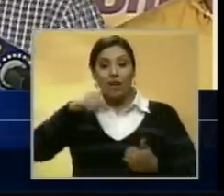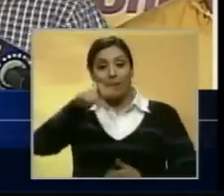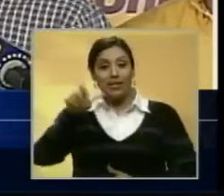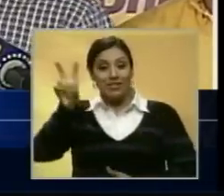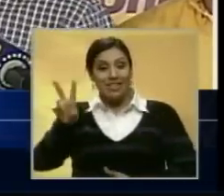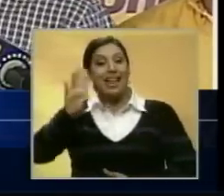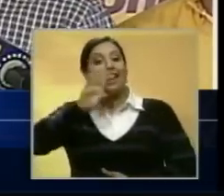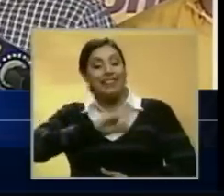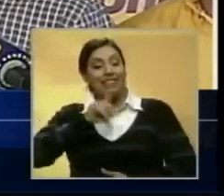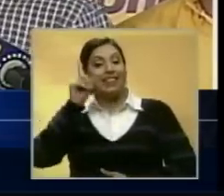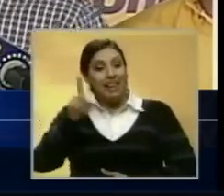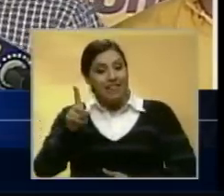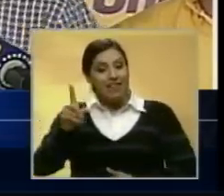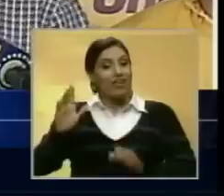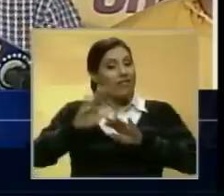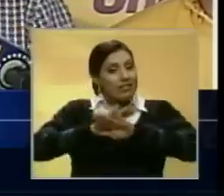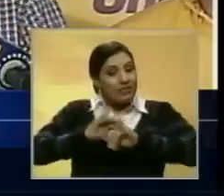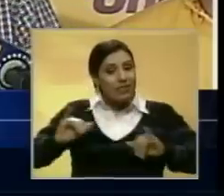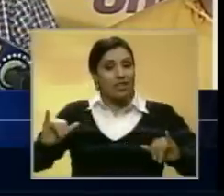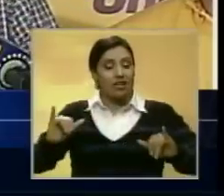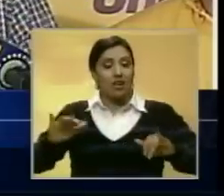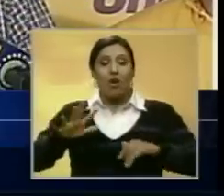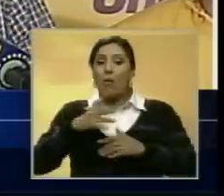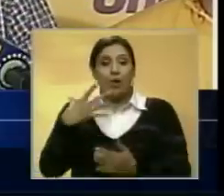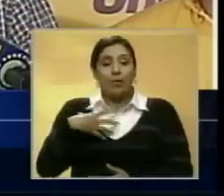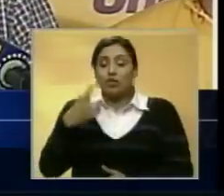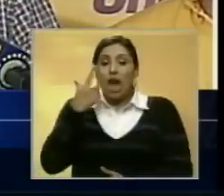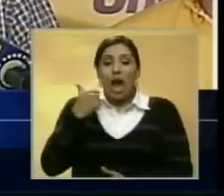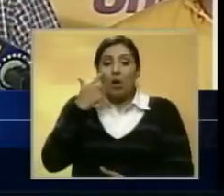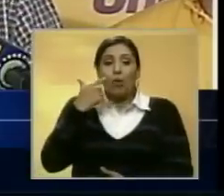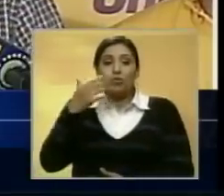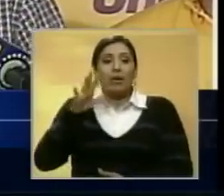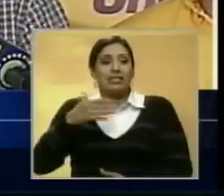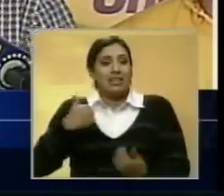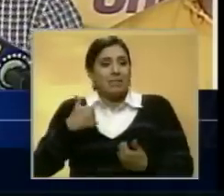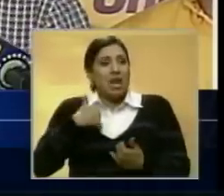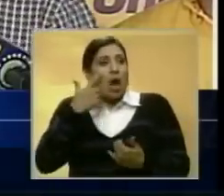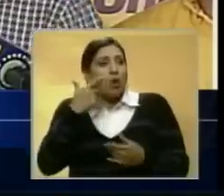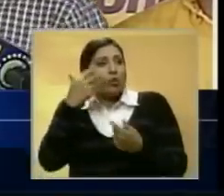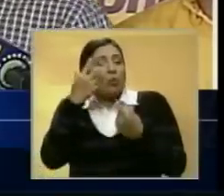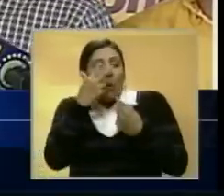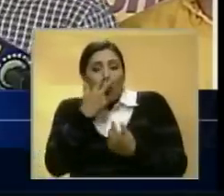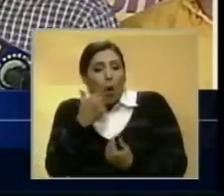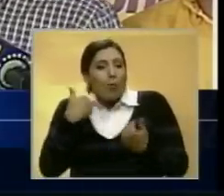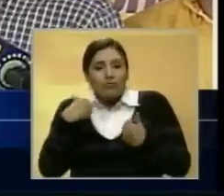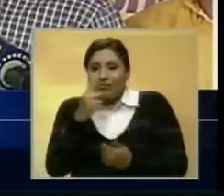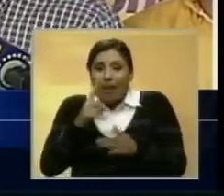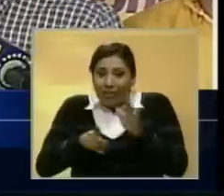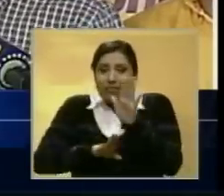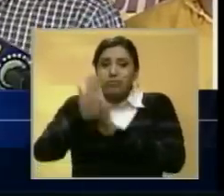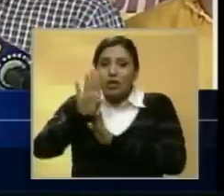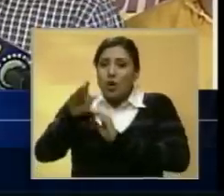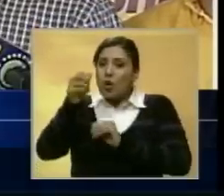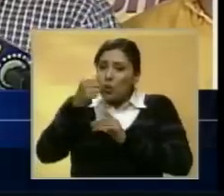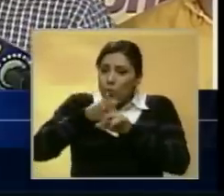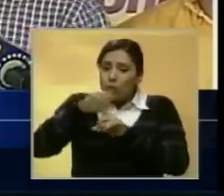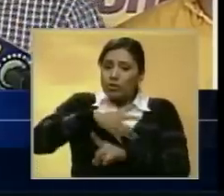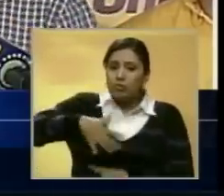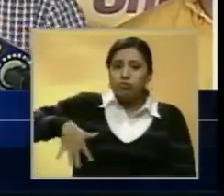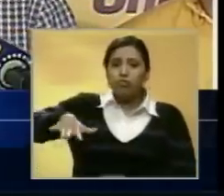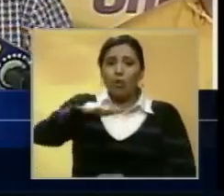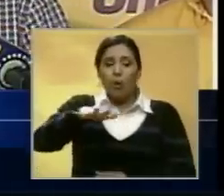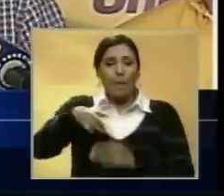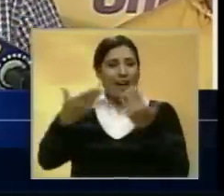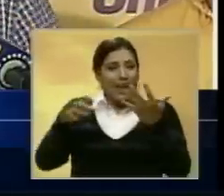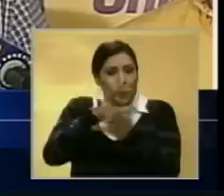venezolanos, tiene que tener un desenlace, porque nadie puede acostumbrarse a vivir de esta forma y porque juntos tenemos que luchar para que esta